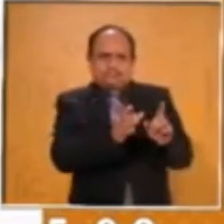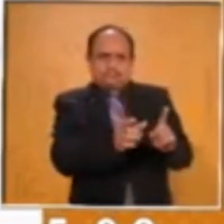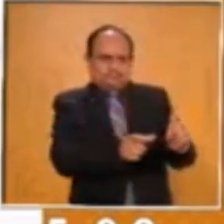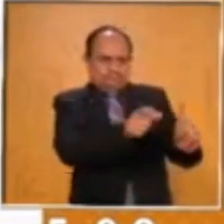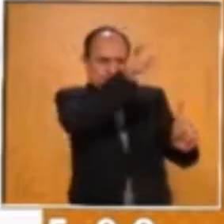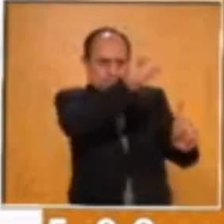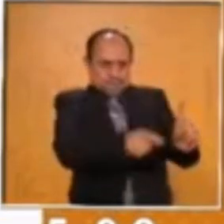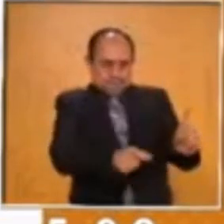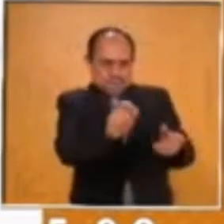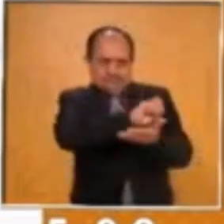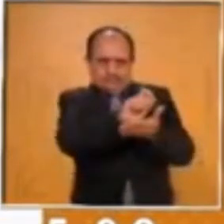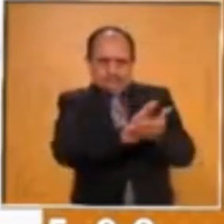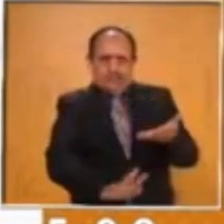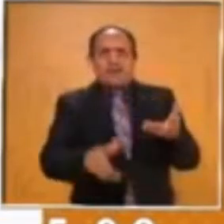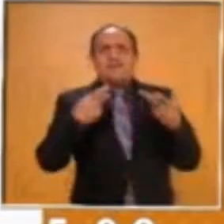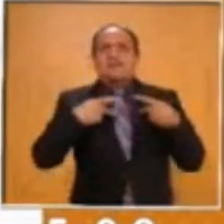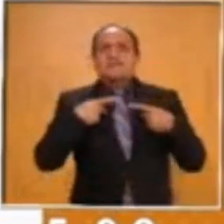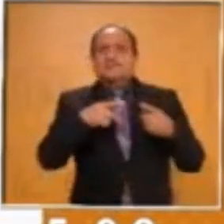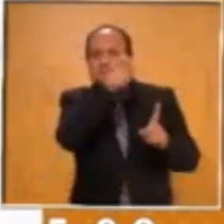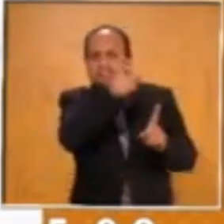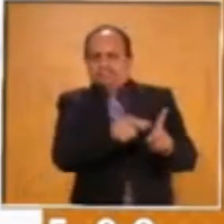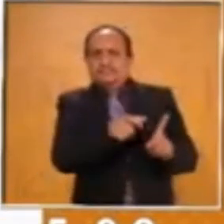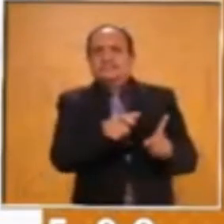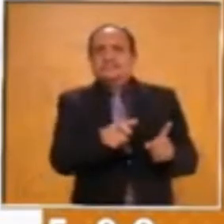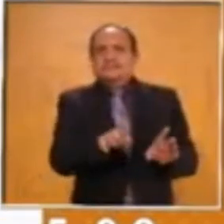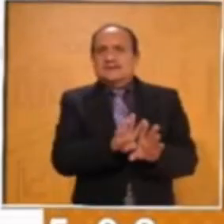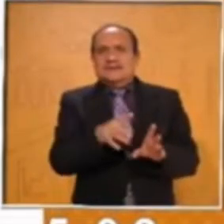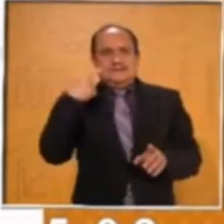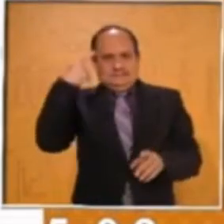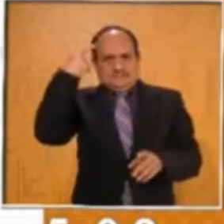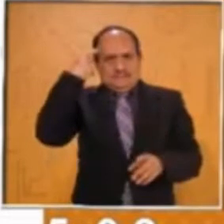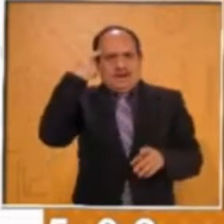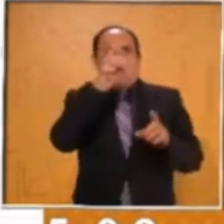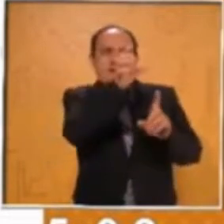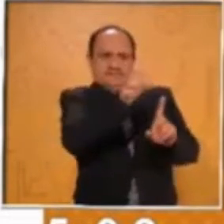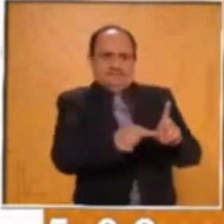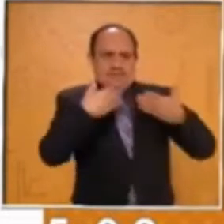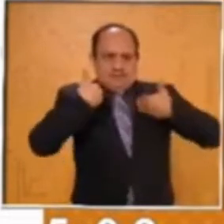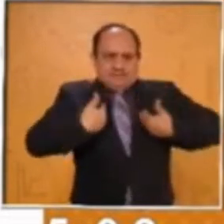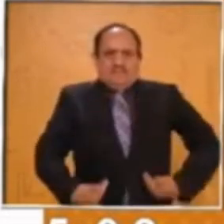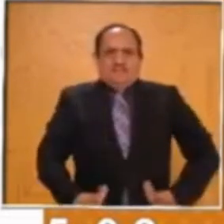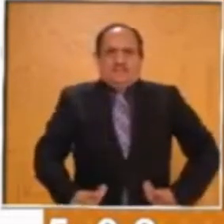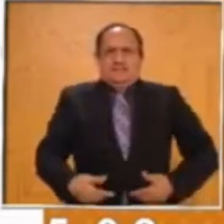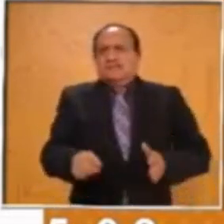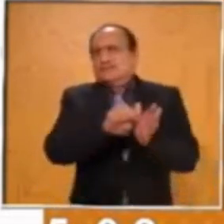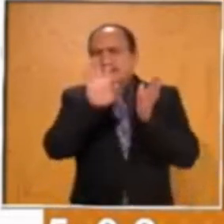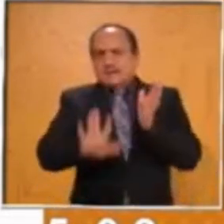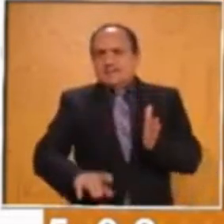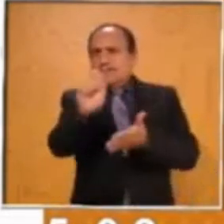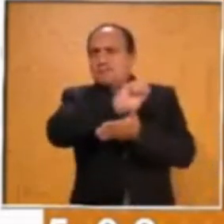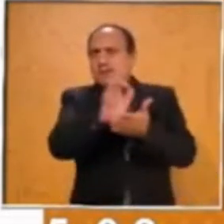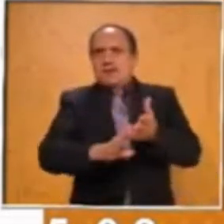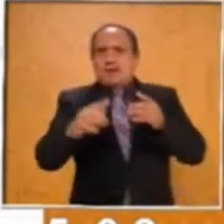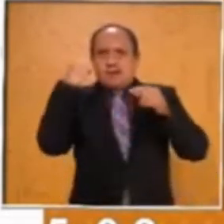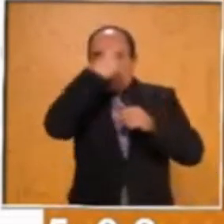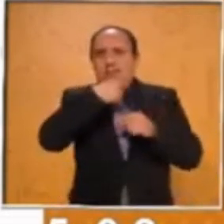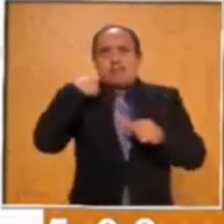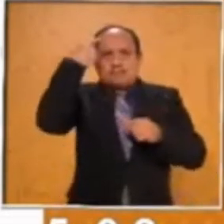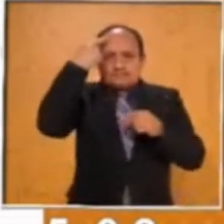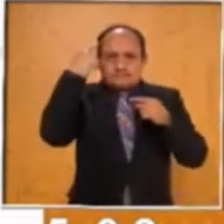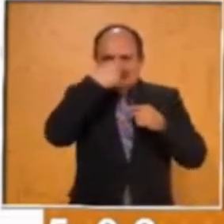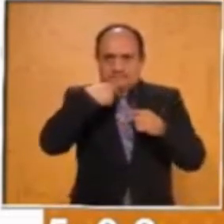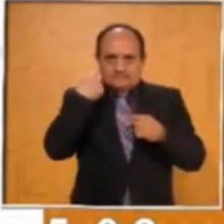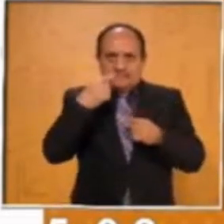a las personas o nuestros personajes desde su aspecto físico. Por ejemplo, si queremos describir una cara, podemos